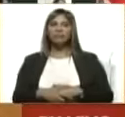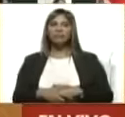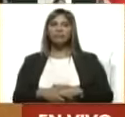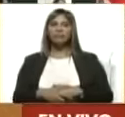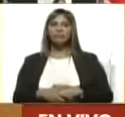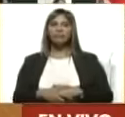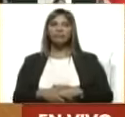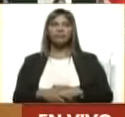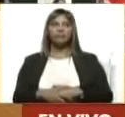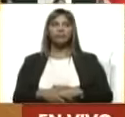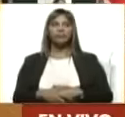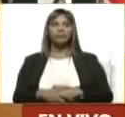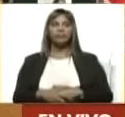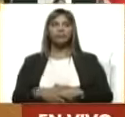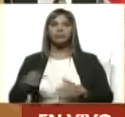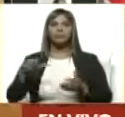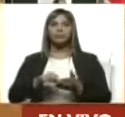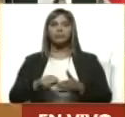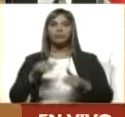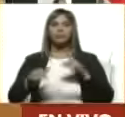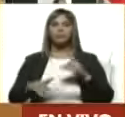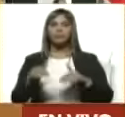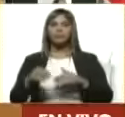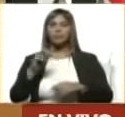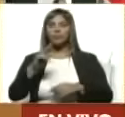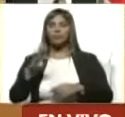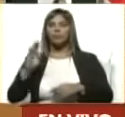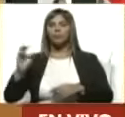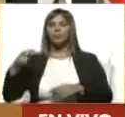de calles, de comunidades, centros de votación de la UVC,